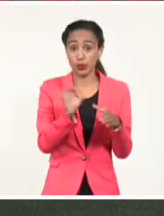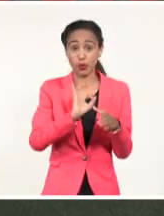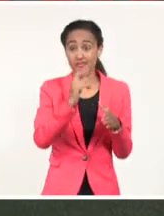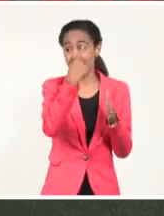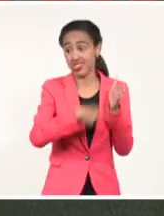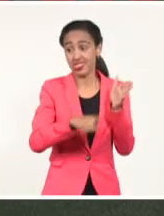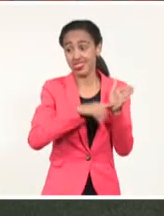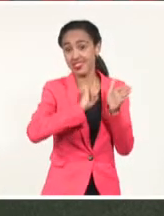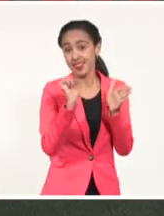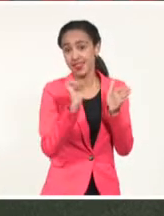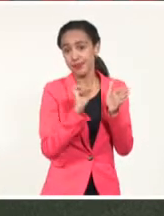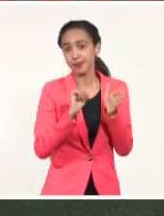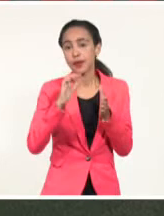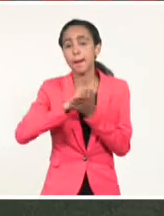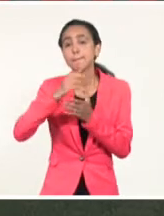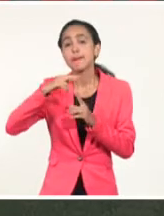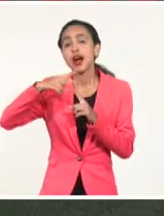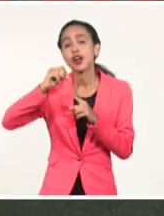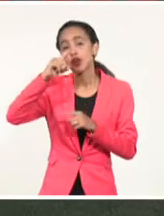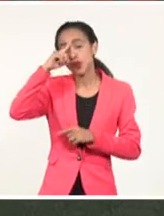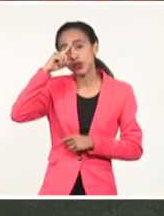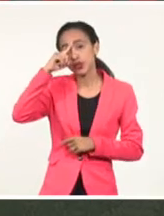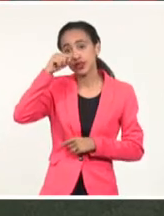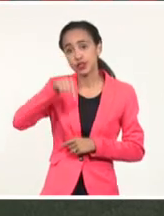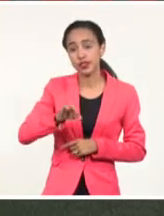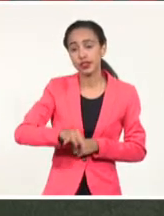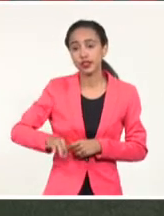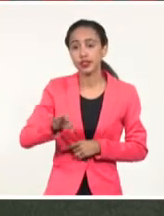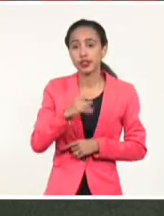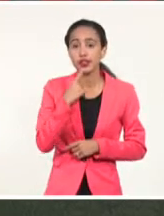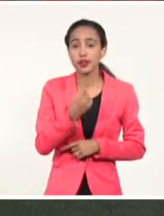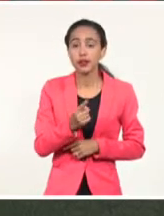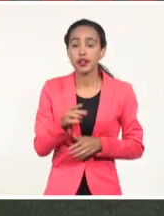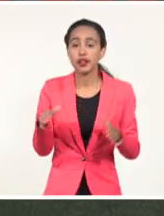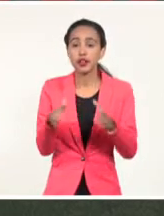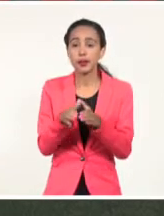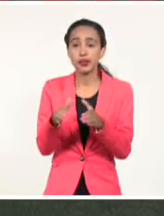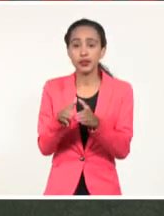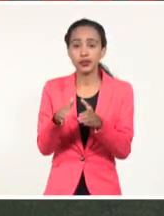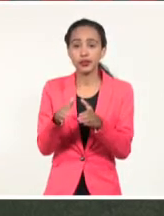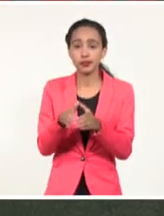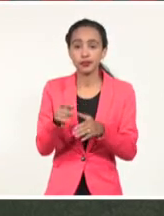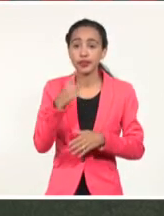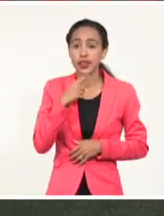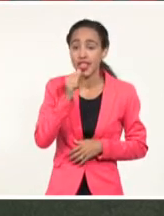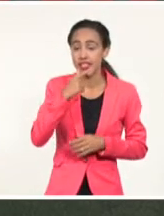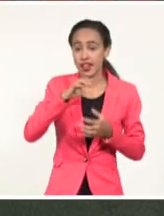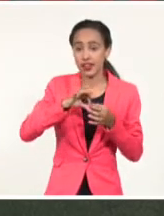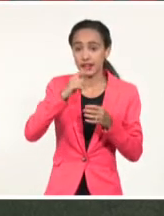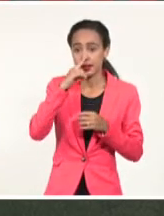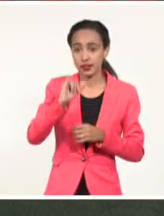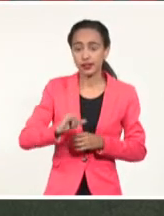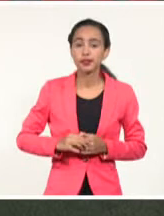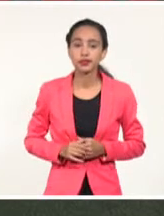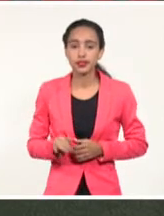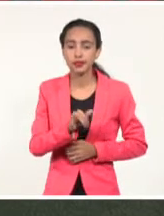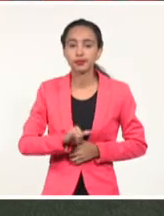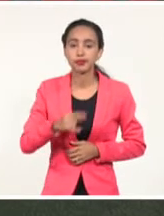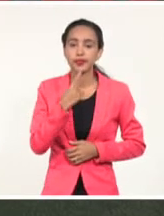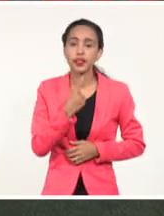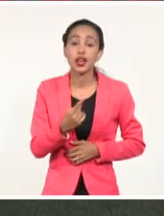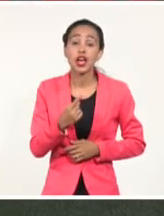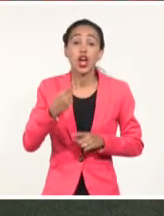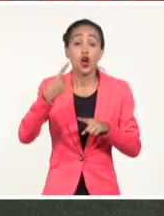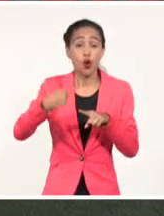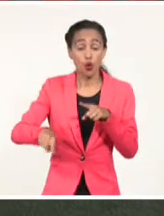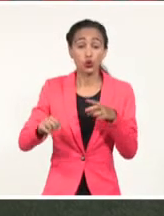victorias. Marcos Ortega ha sido la designación del alto mando del equipo, en tanto el veterano Danny Betancourt lanzará por Cafetaleros. En